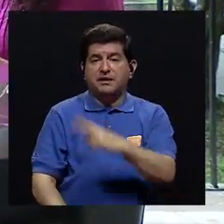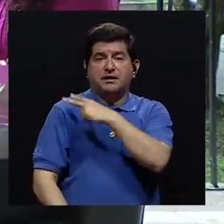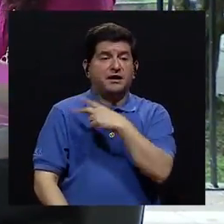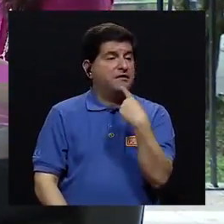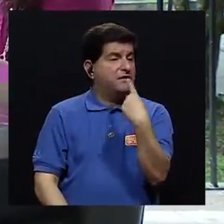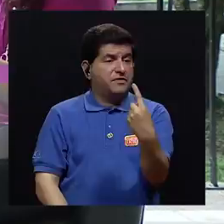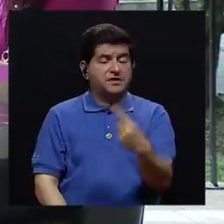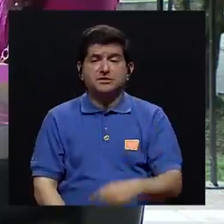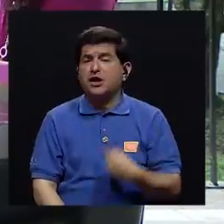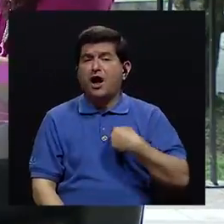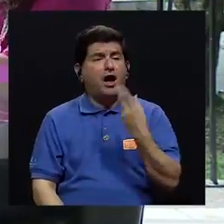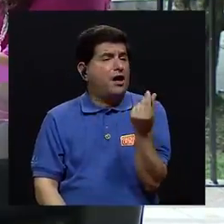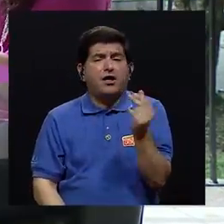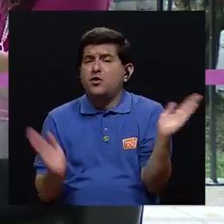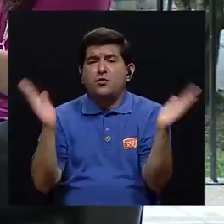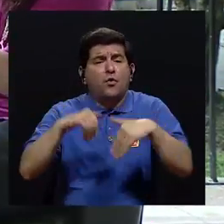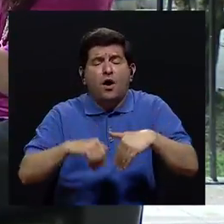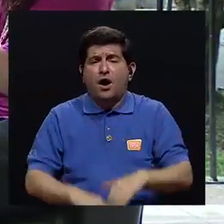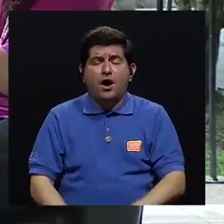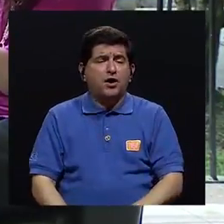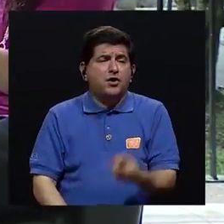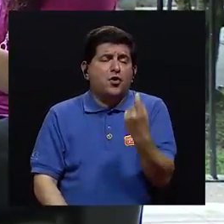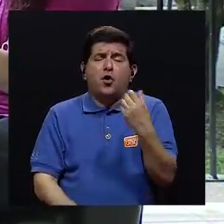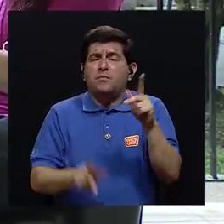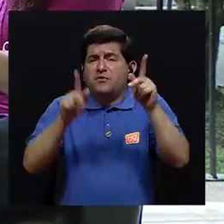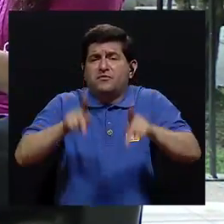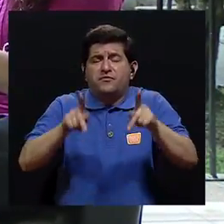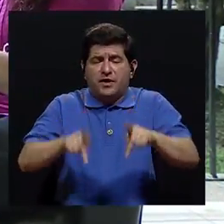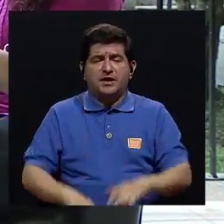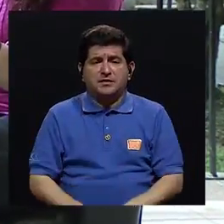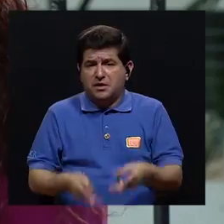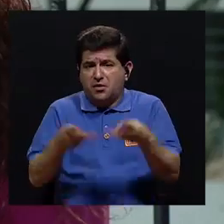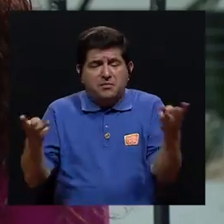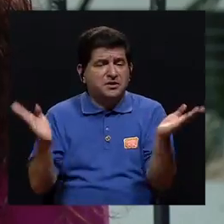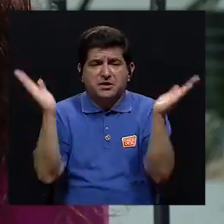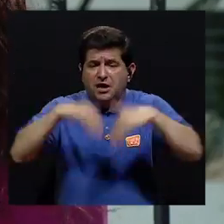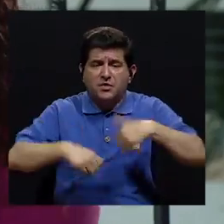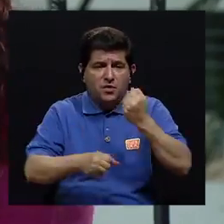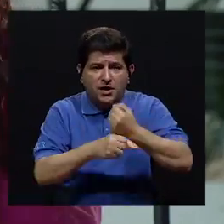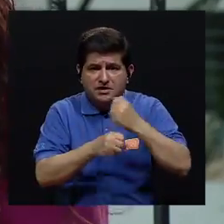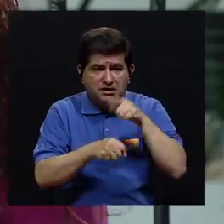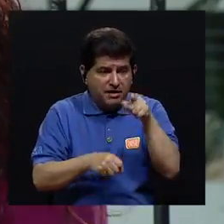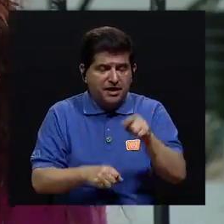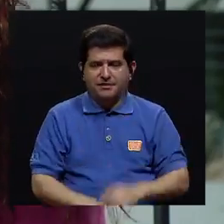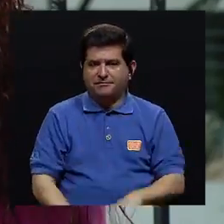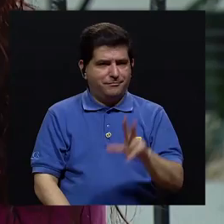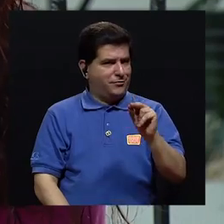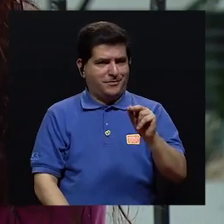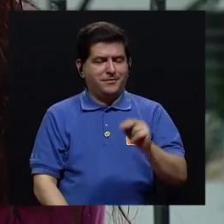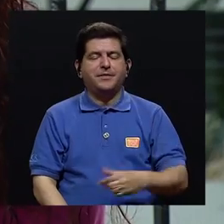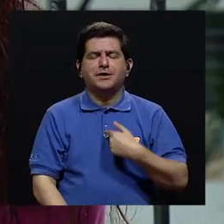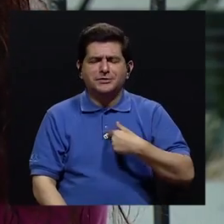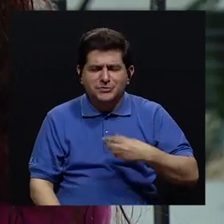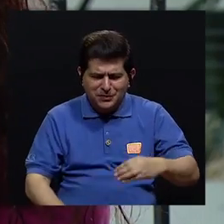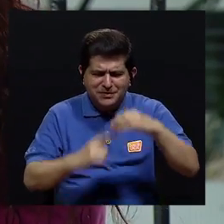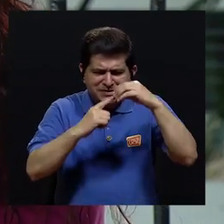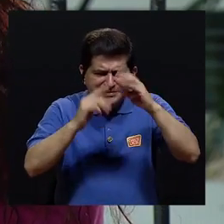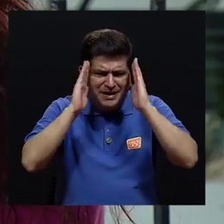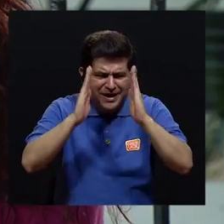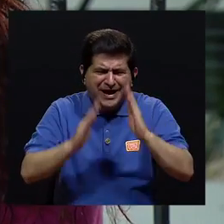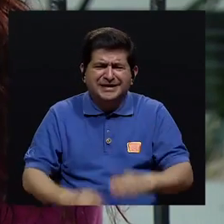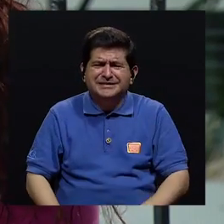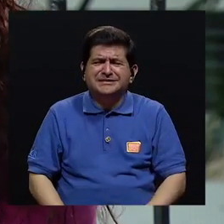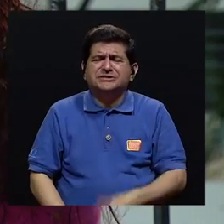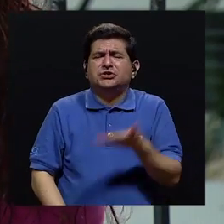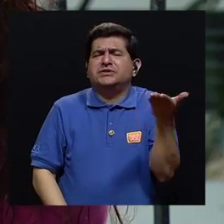decir: no tengo ni presupuesto, ni recursos humanos o materiales para poder trabajar sobre todos. Entonces priorizo qué es lo más